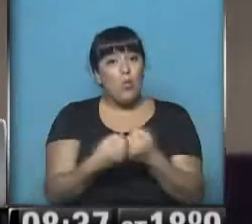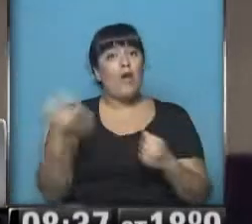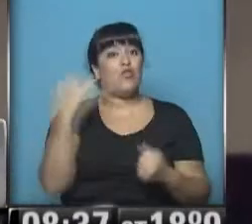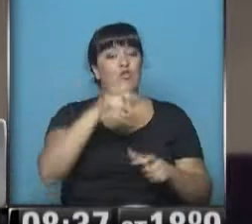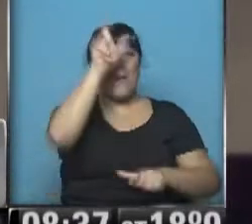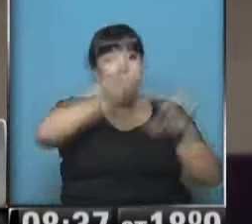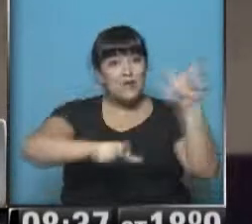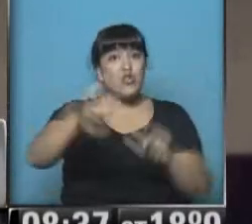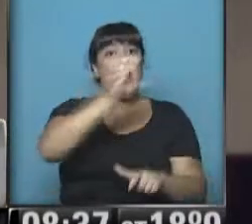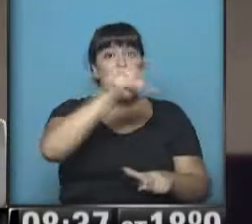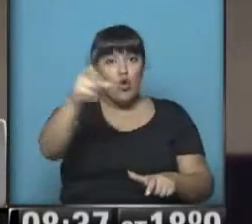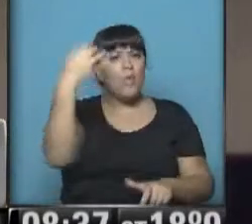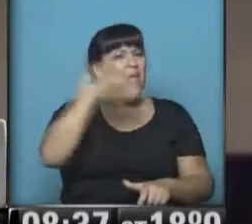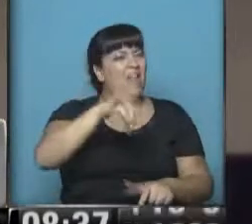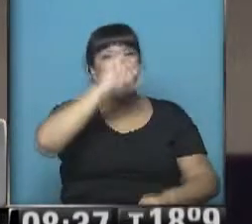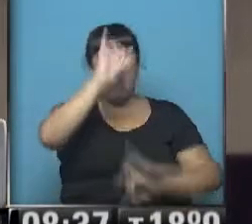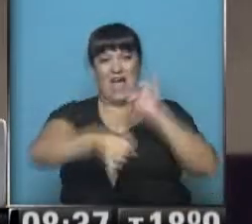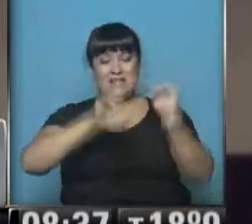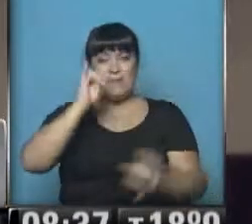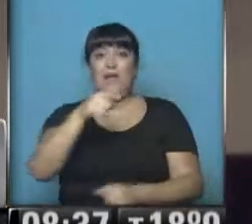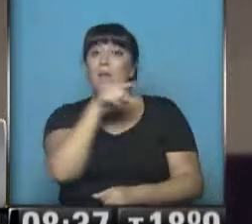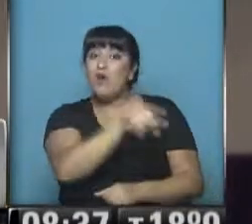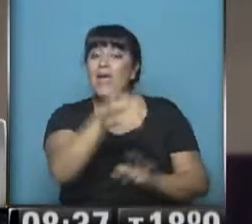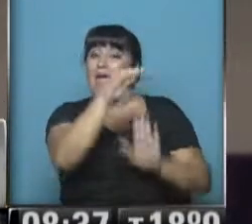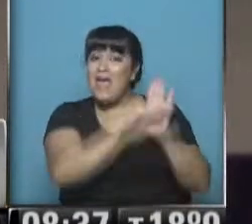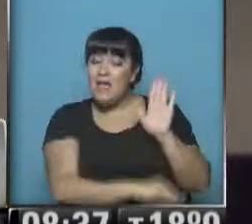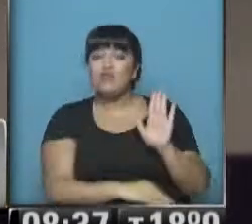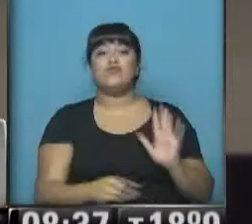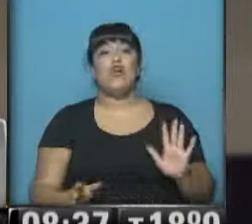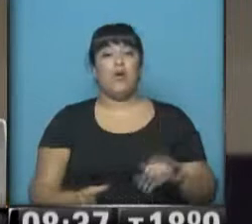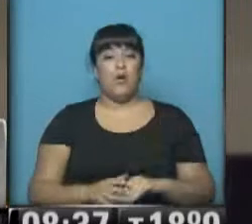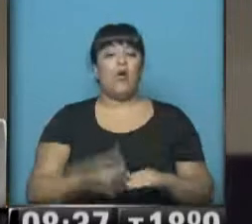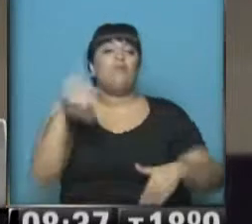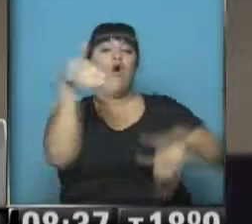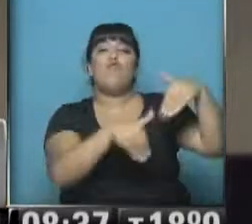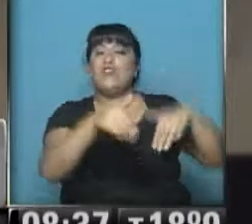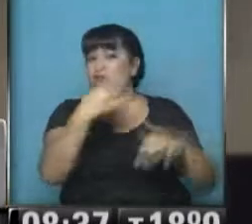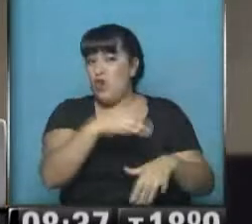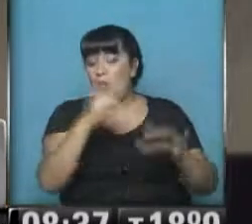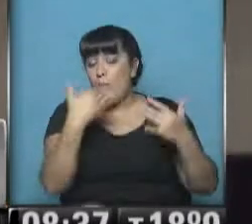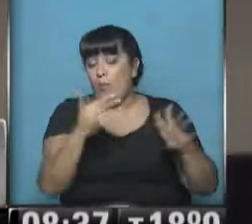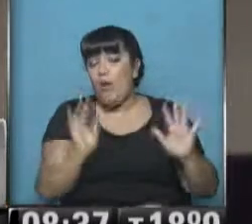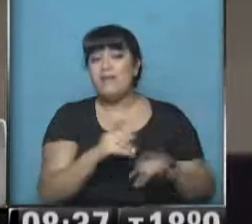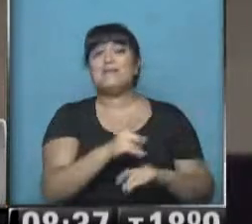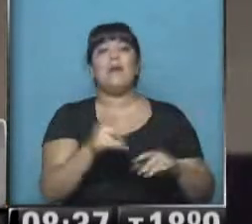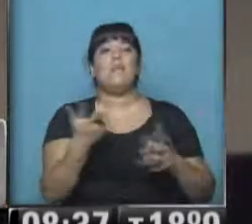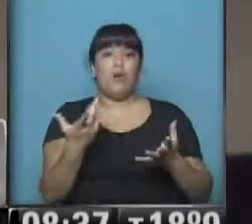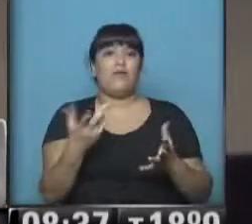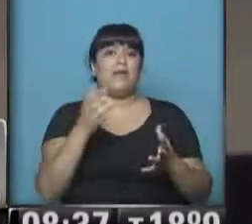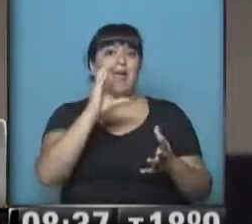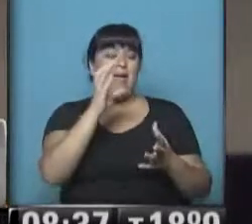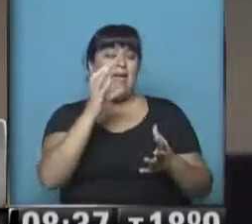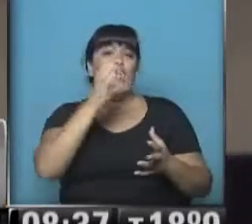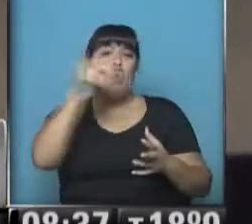y aprobar o aceptar esto porque debería por supuesto tiene que ser un acuerdo común de una todo un país dividido como es